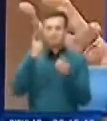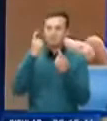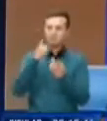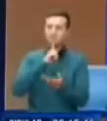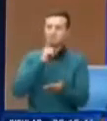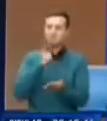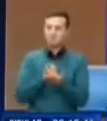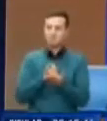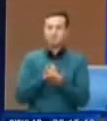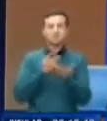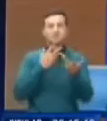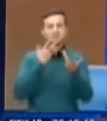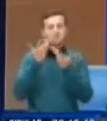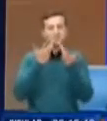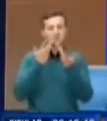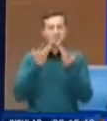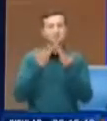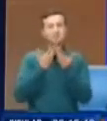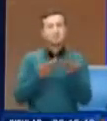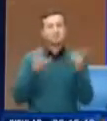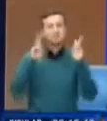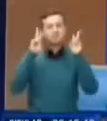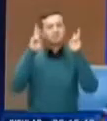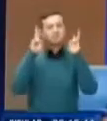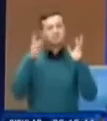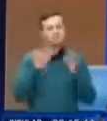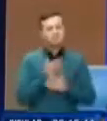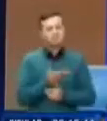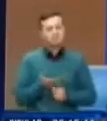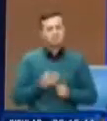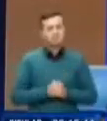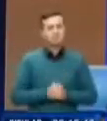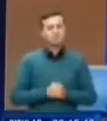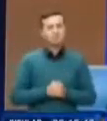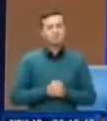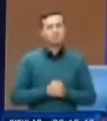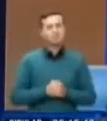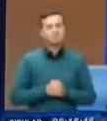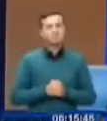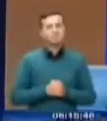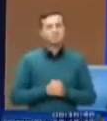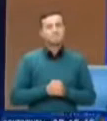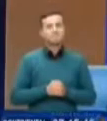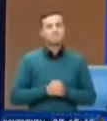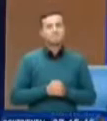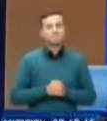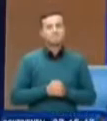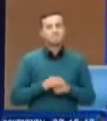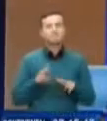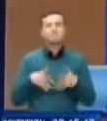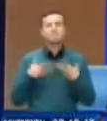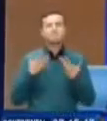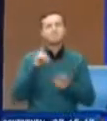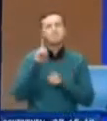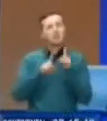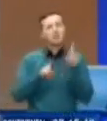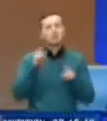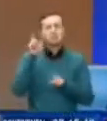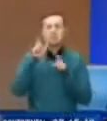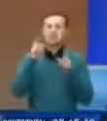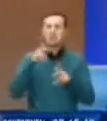y dialogar sobre este tema que extrañamente se genera la polémica